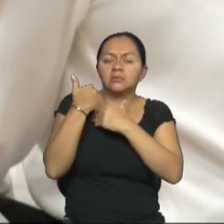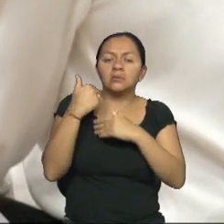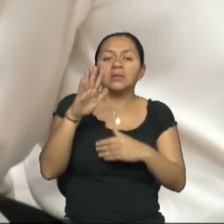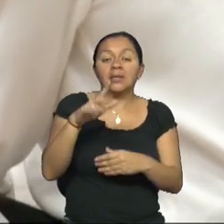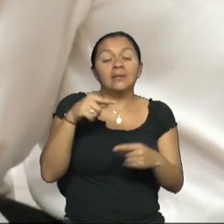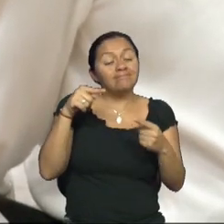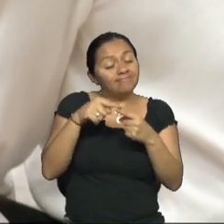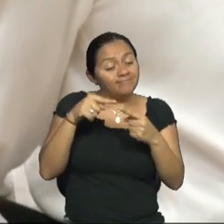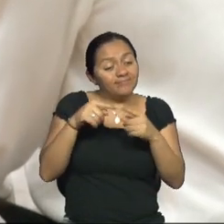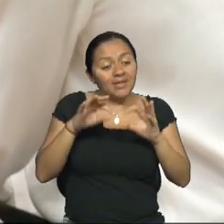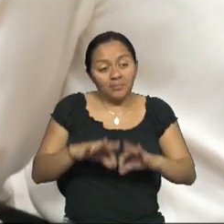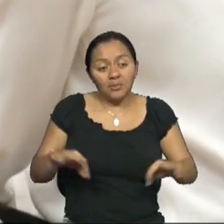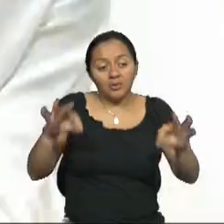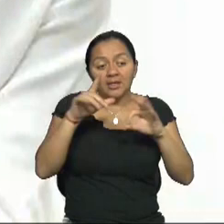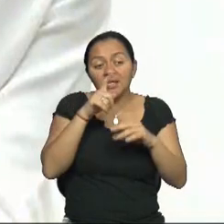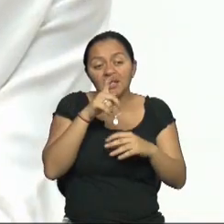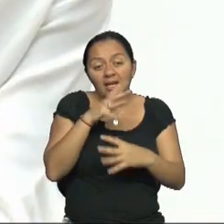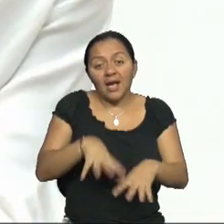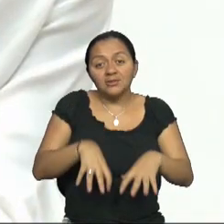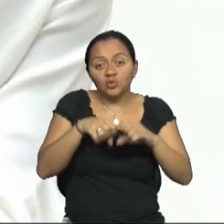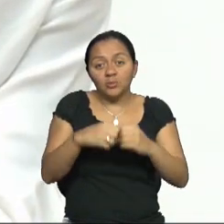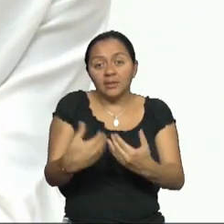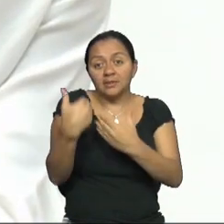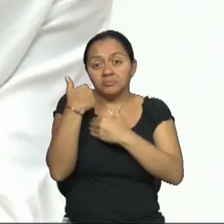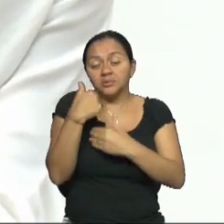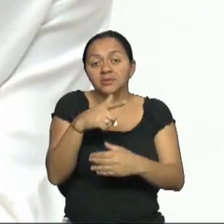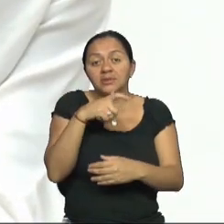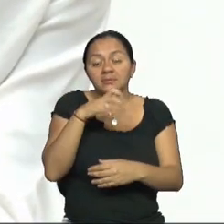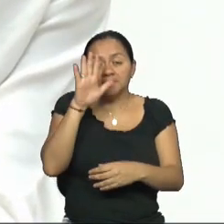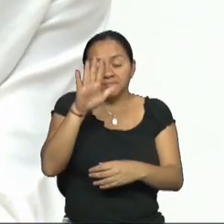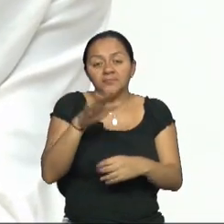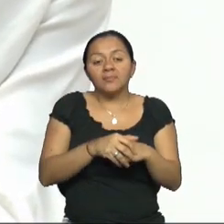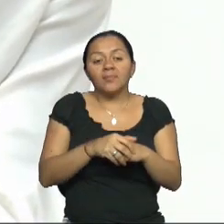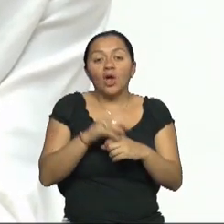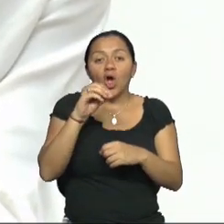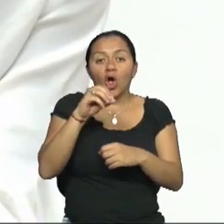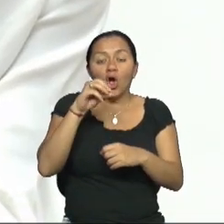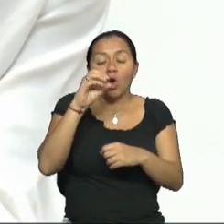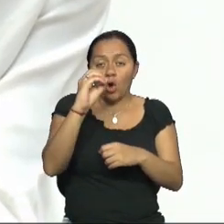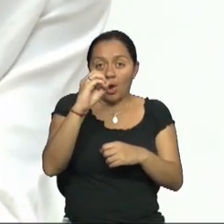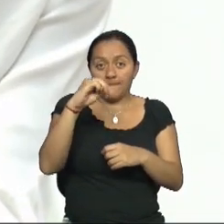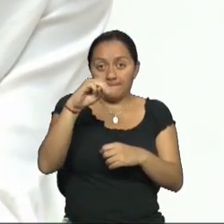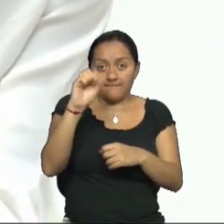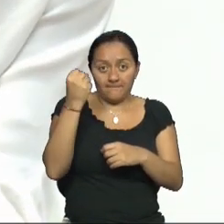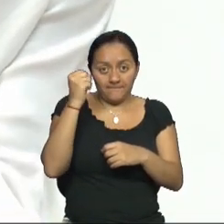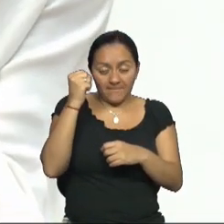de los puntos fundamentales que también la Organización Mundial de la Salud